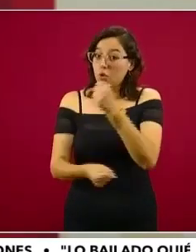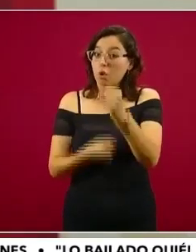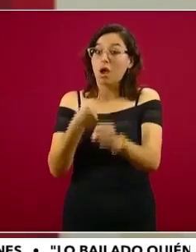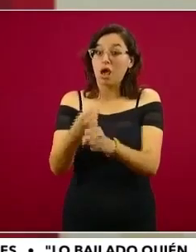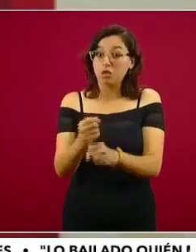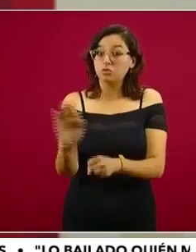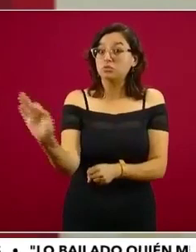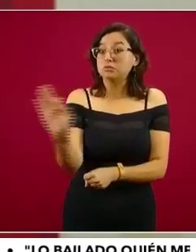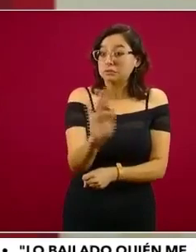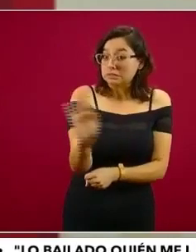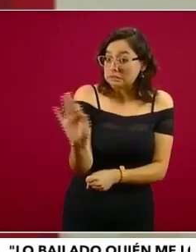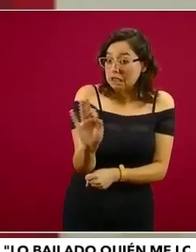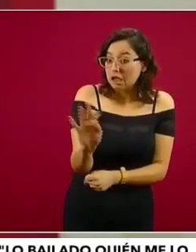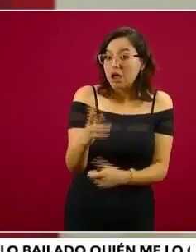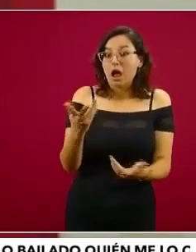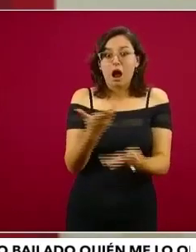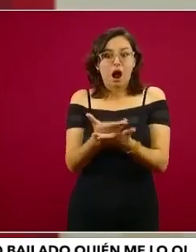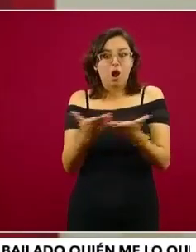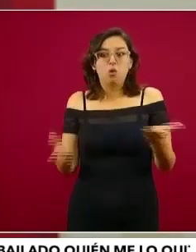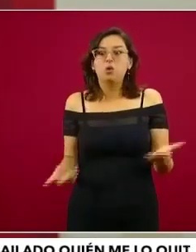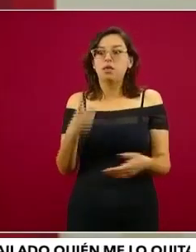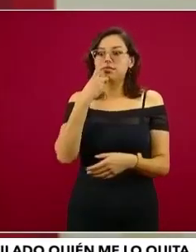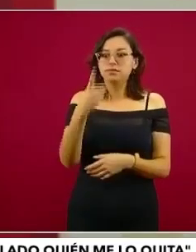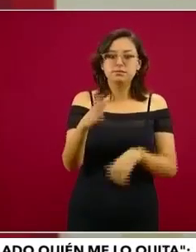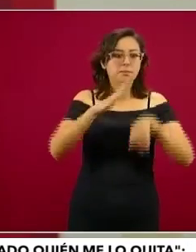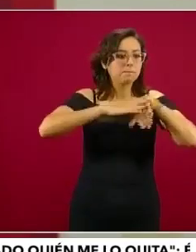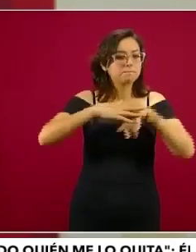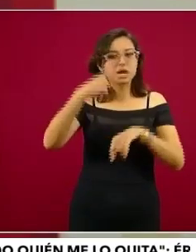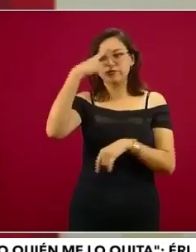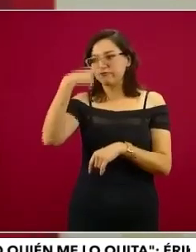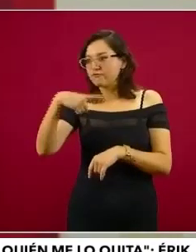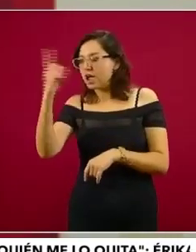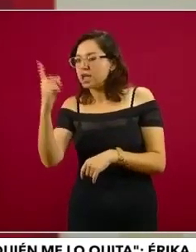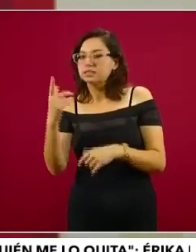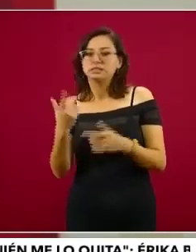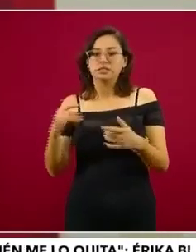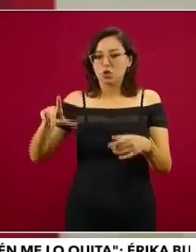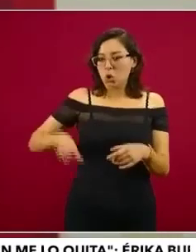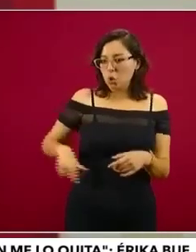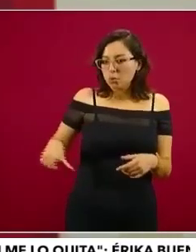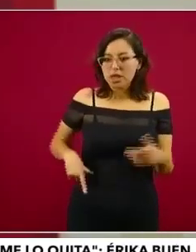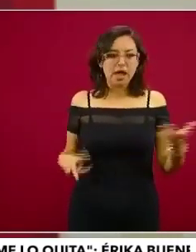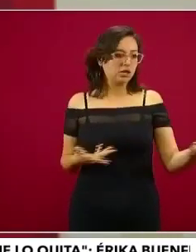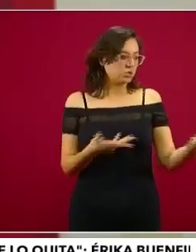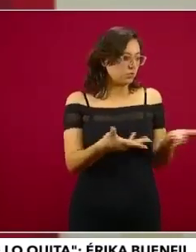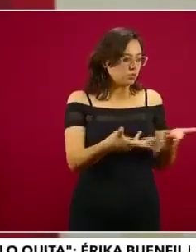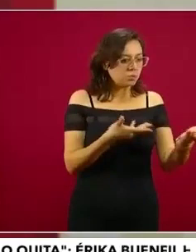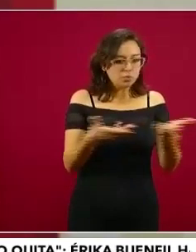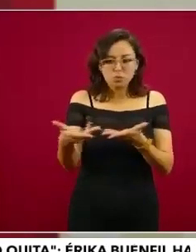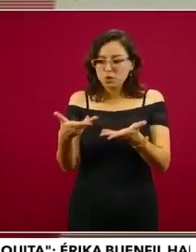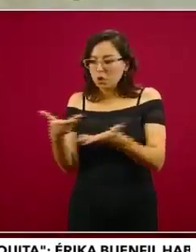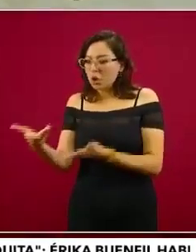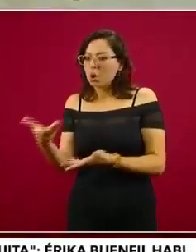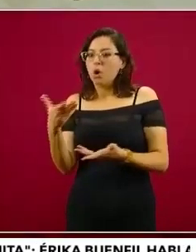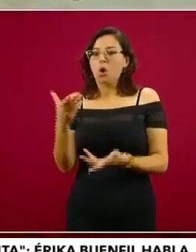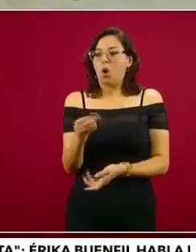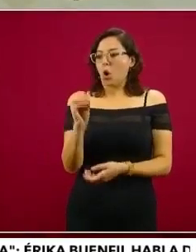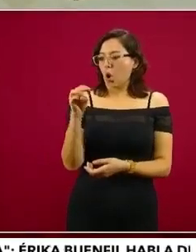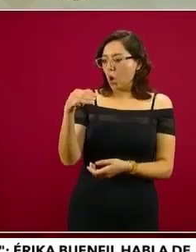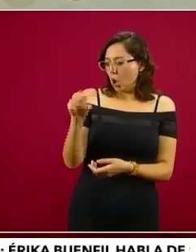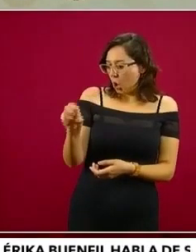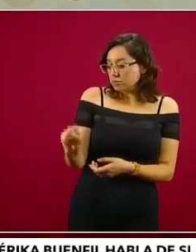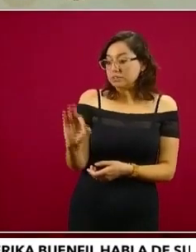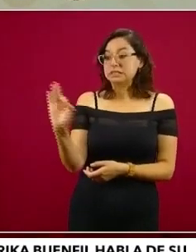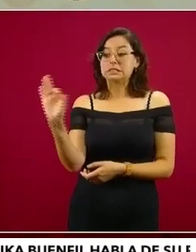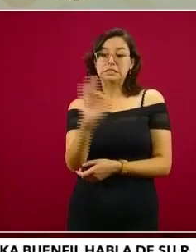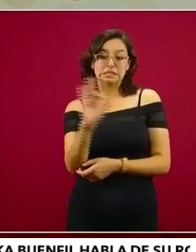se ha hablado que con los distintos mecanismos de facilitación que hay entre gobiernos, con la ayuda de, por ejemplo, la Organización Mundial de la Salud, se